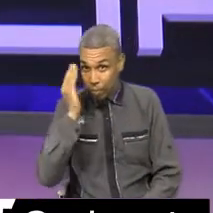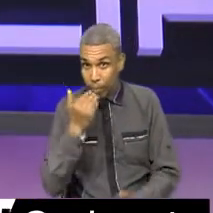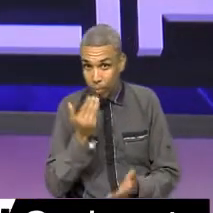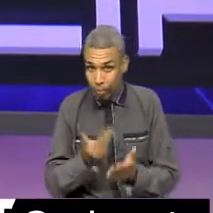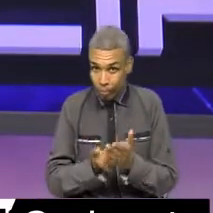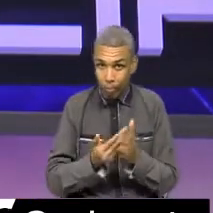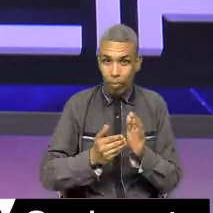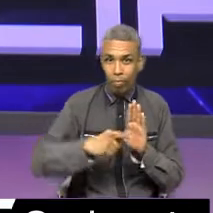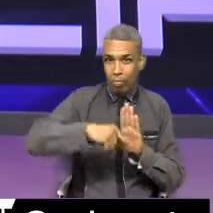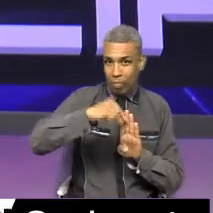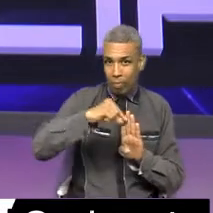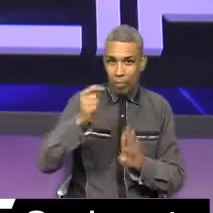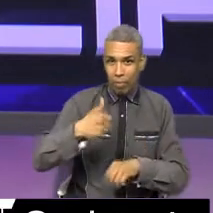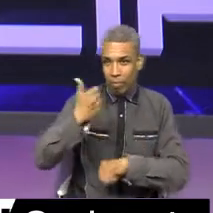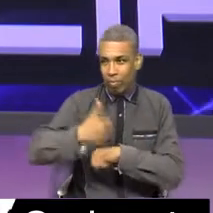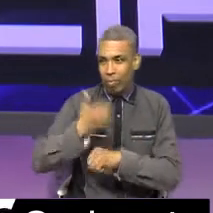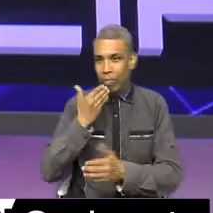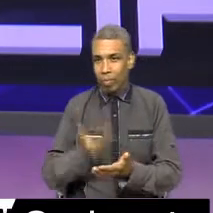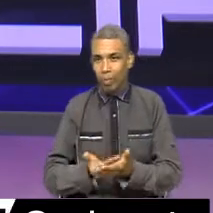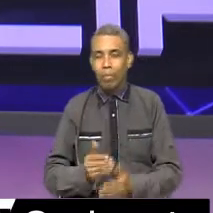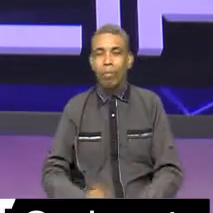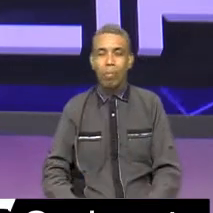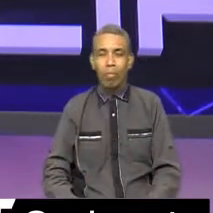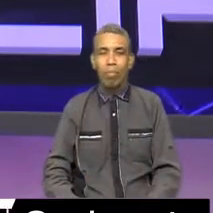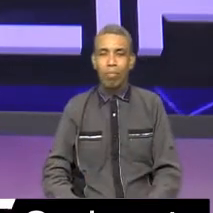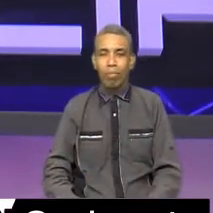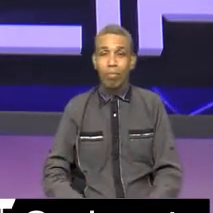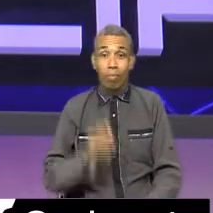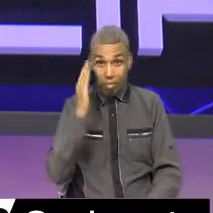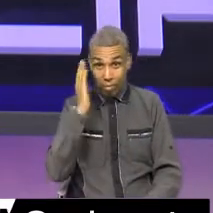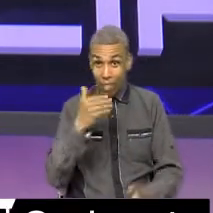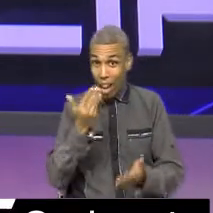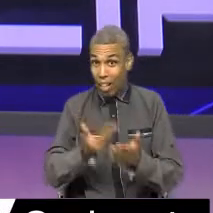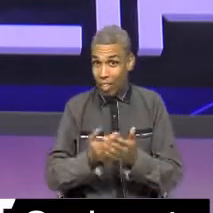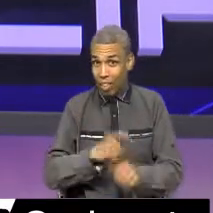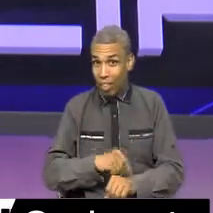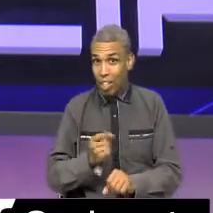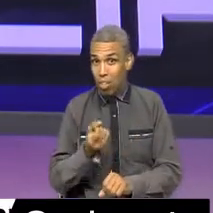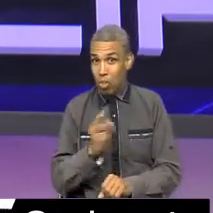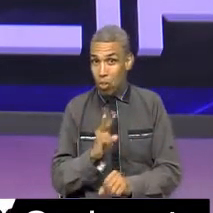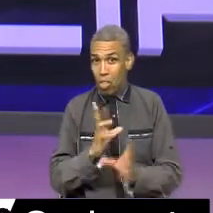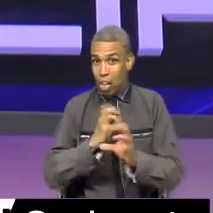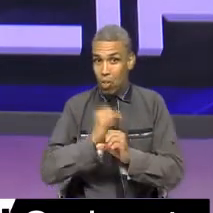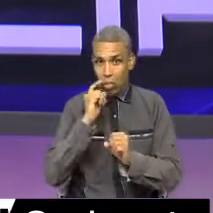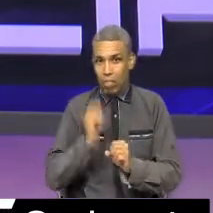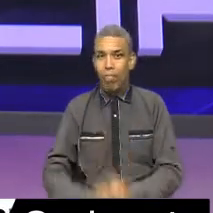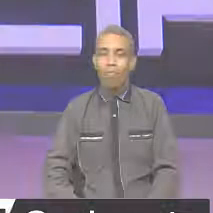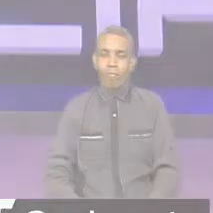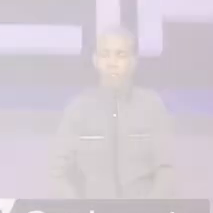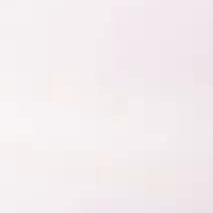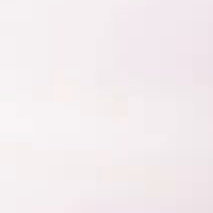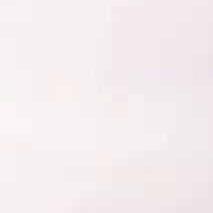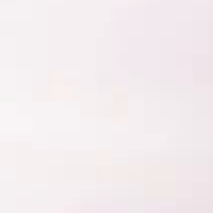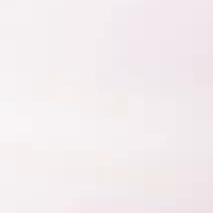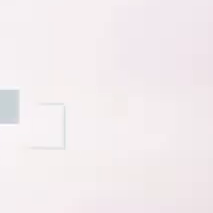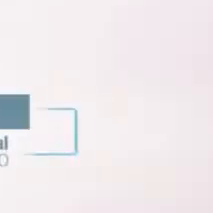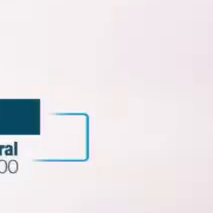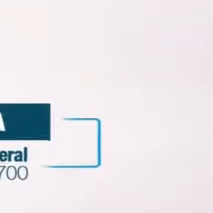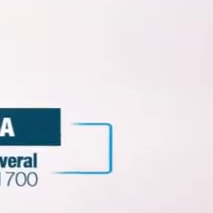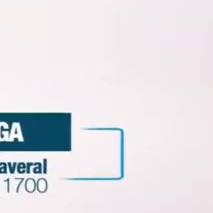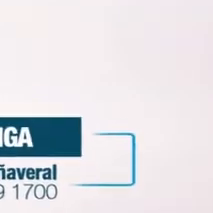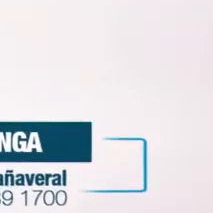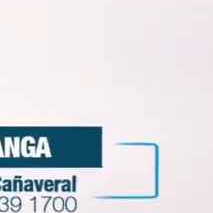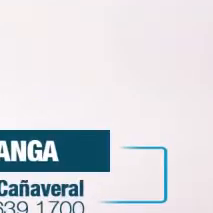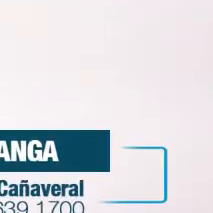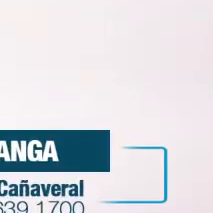por aceptar nuestra invitación y recuerden, trasnochón hasta la medianoche en el comercio de Barranca Bermeja. Y ya no tendrá que interrumpir su tratamiento de ortodoncia, ahora en